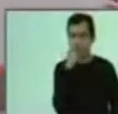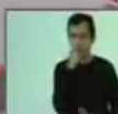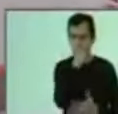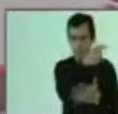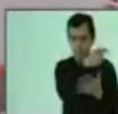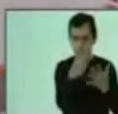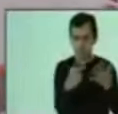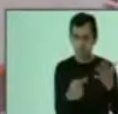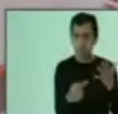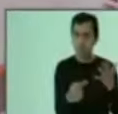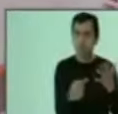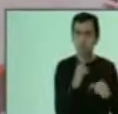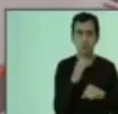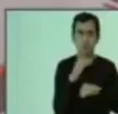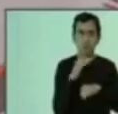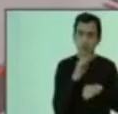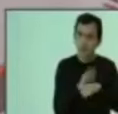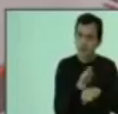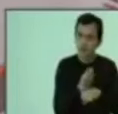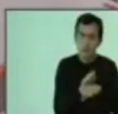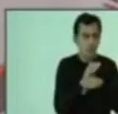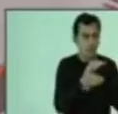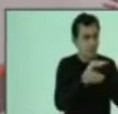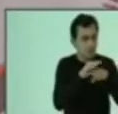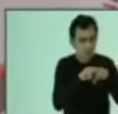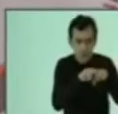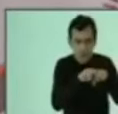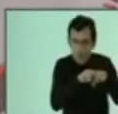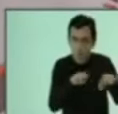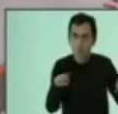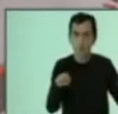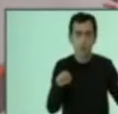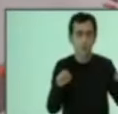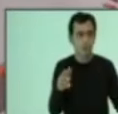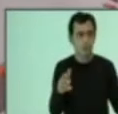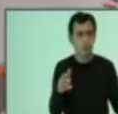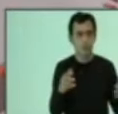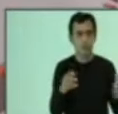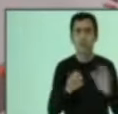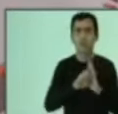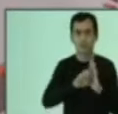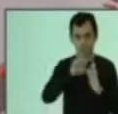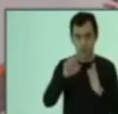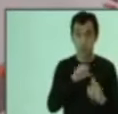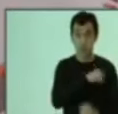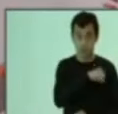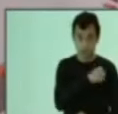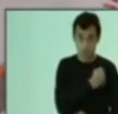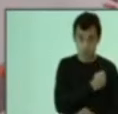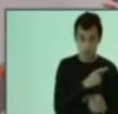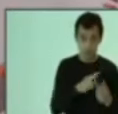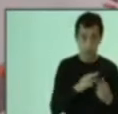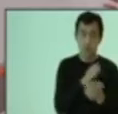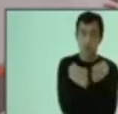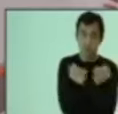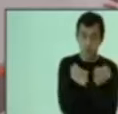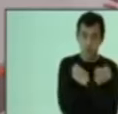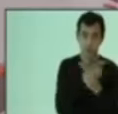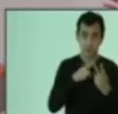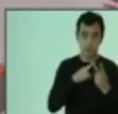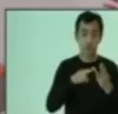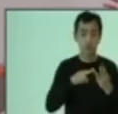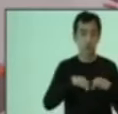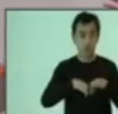mismas oportunidades en aspectos que garanticen los derechos humanos, como son la salud, la educación y el